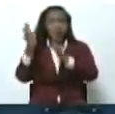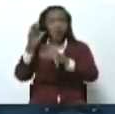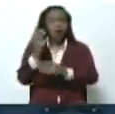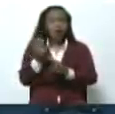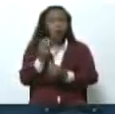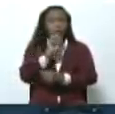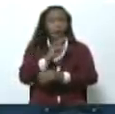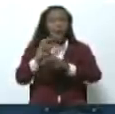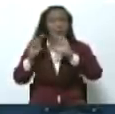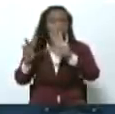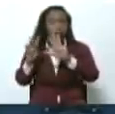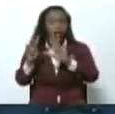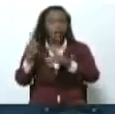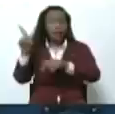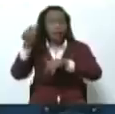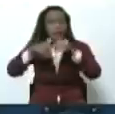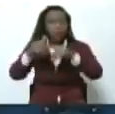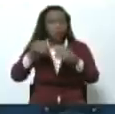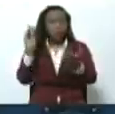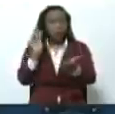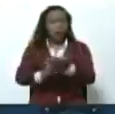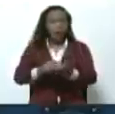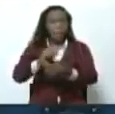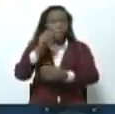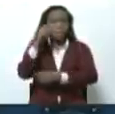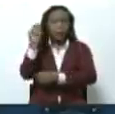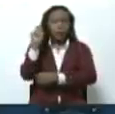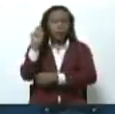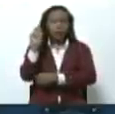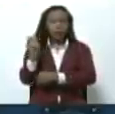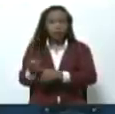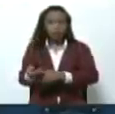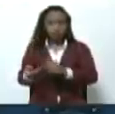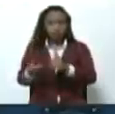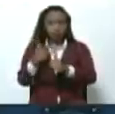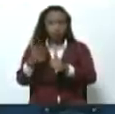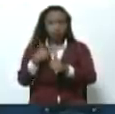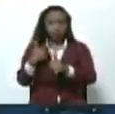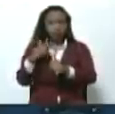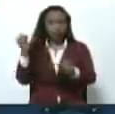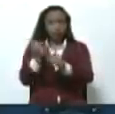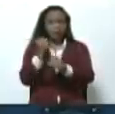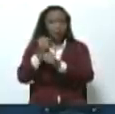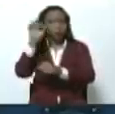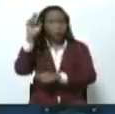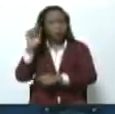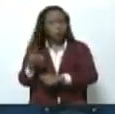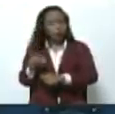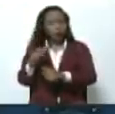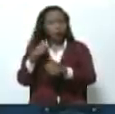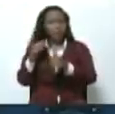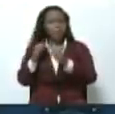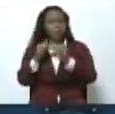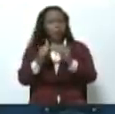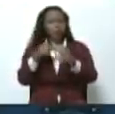Lecciones para poner el acento principal de nuestro trabajo diario, de la perseverancia. Lo dije